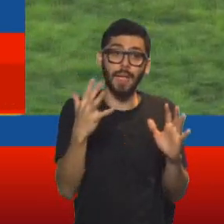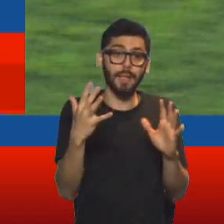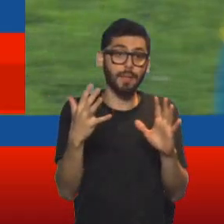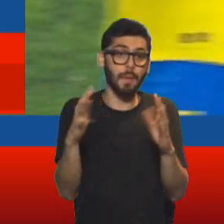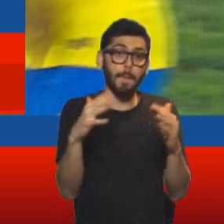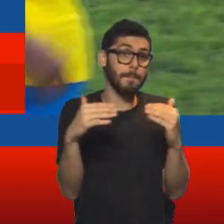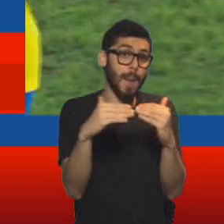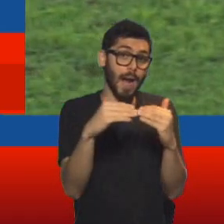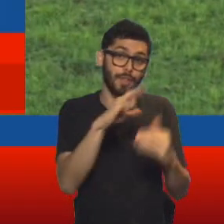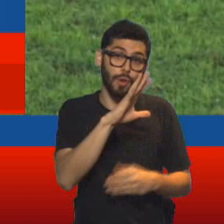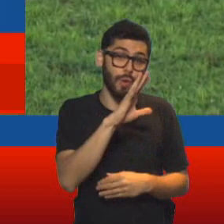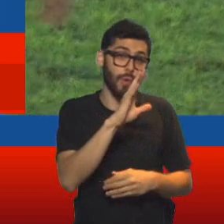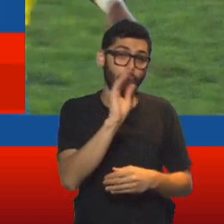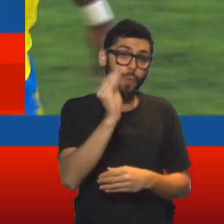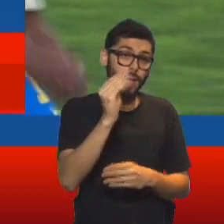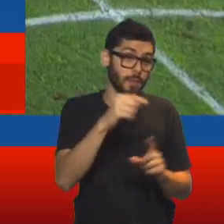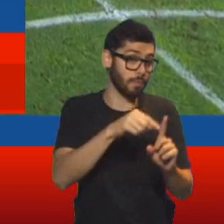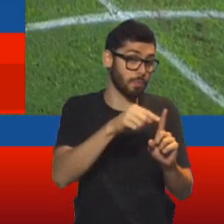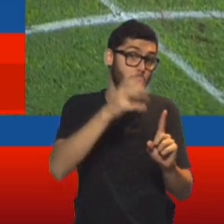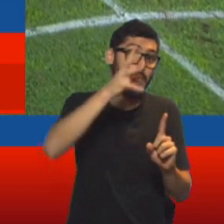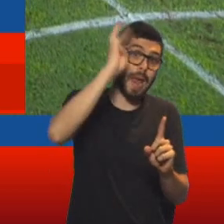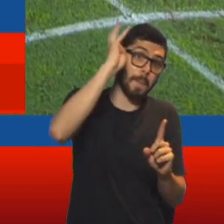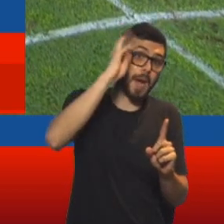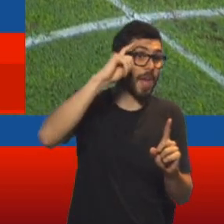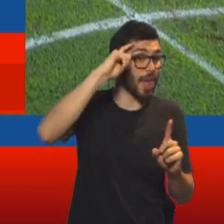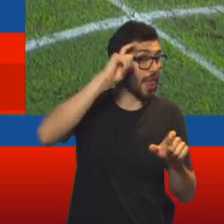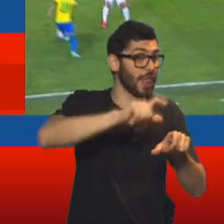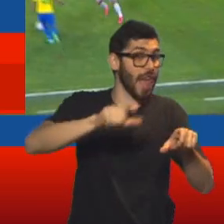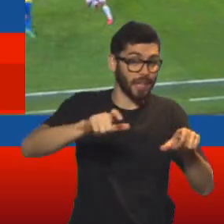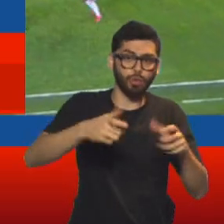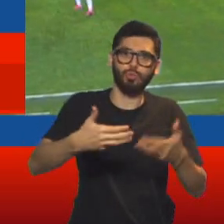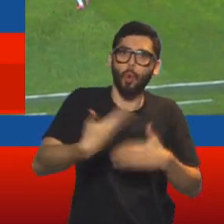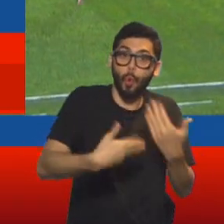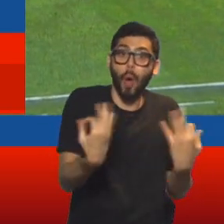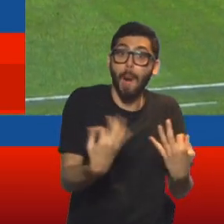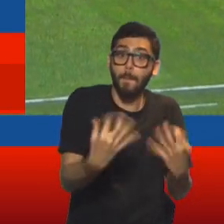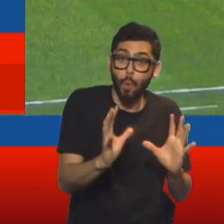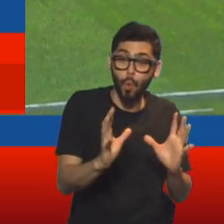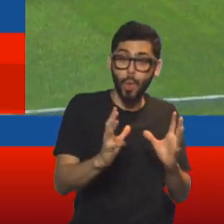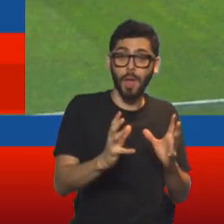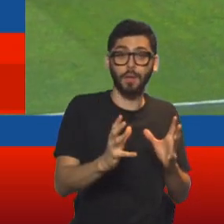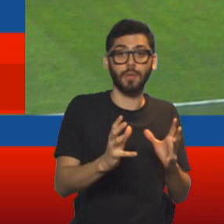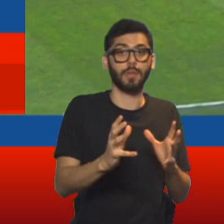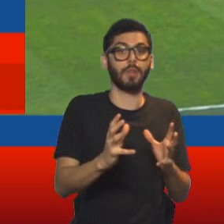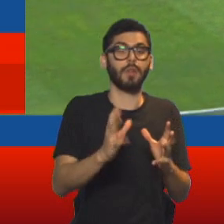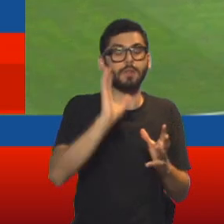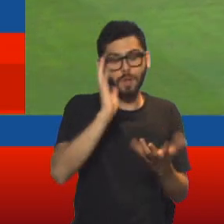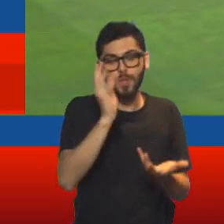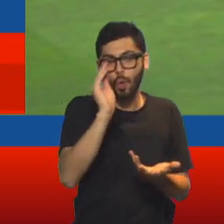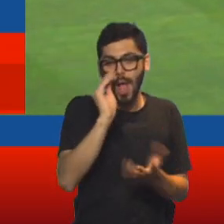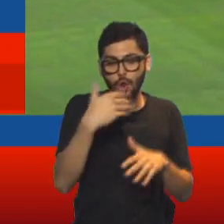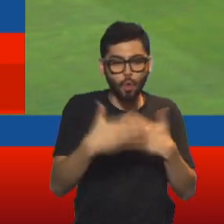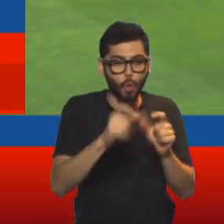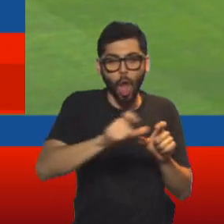Tite. Claro. Que está Messi y 10 más, que van acompañando, que juegan muy bien, porque además Brasil tiene muy